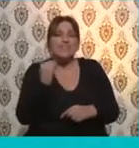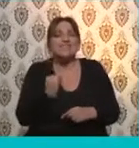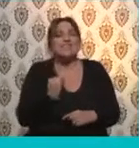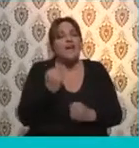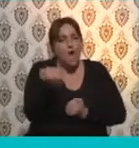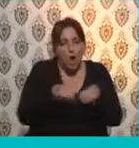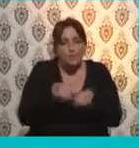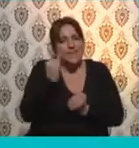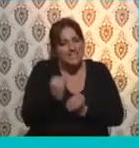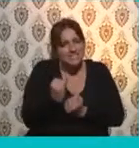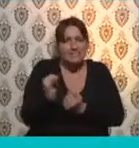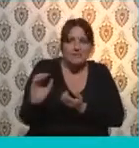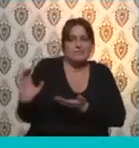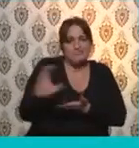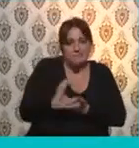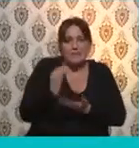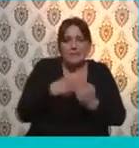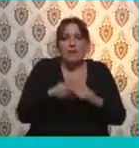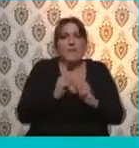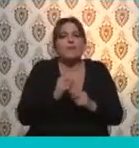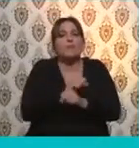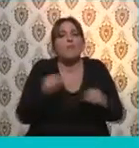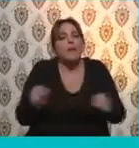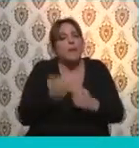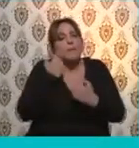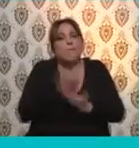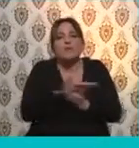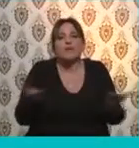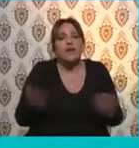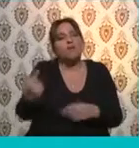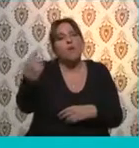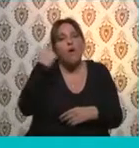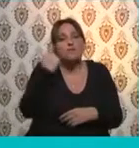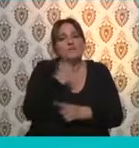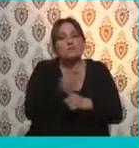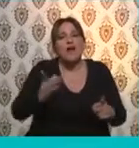es la capacidad que tiene de culturizar a las mujeres y a todos en general,